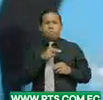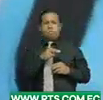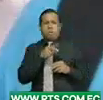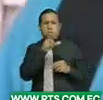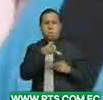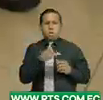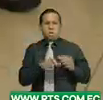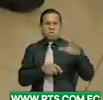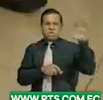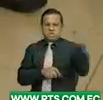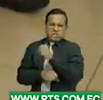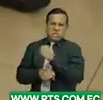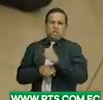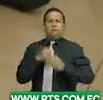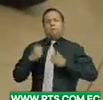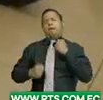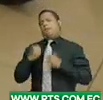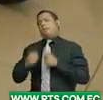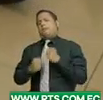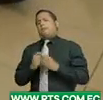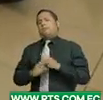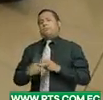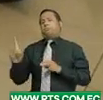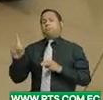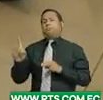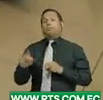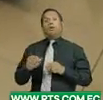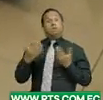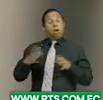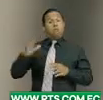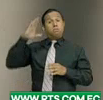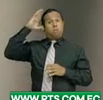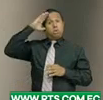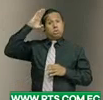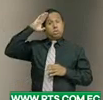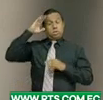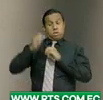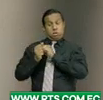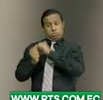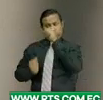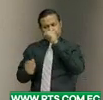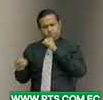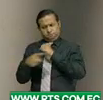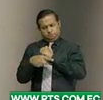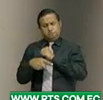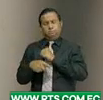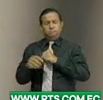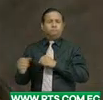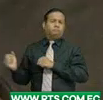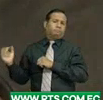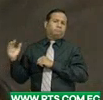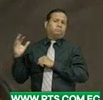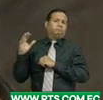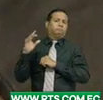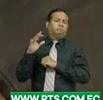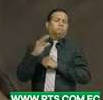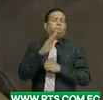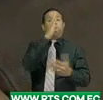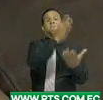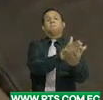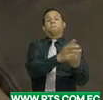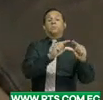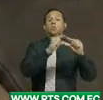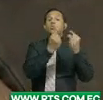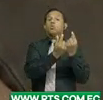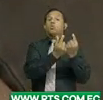o los denominados lanzas. Pero un operativo encabezado por agentes de la CIPROVAC de la policía logró la desarticulación de la banda en